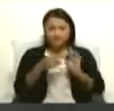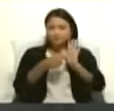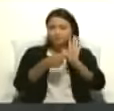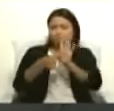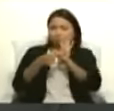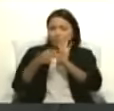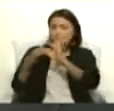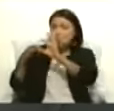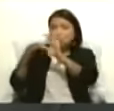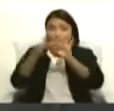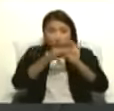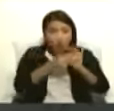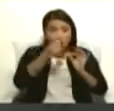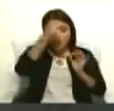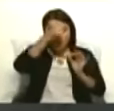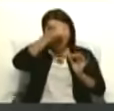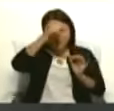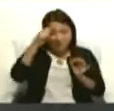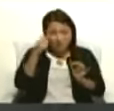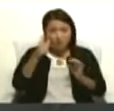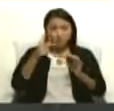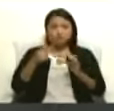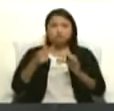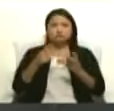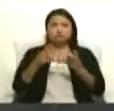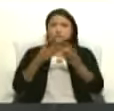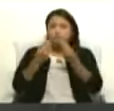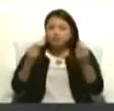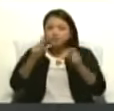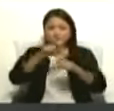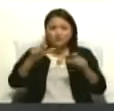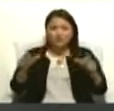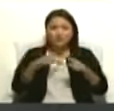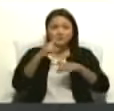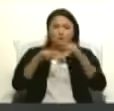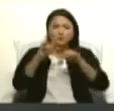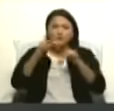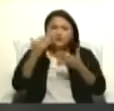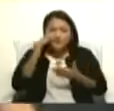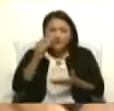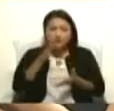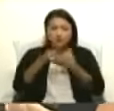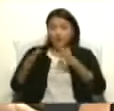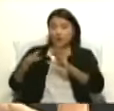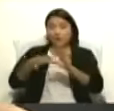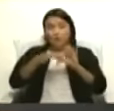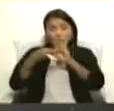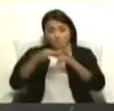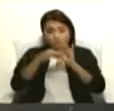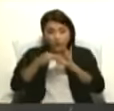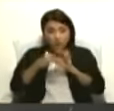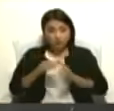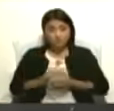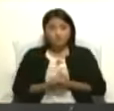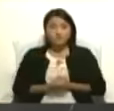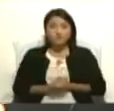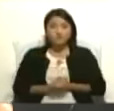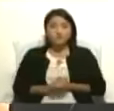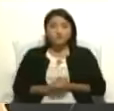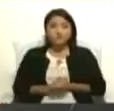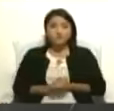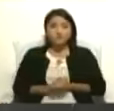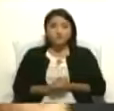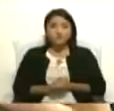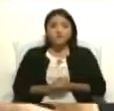se vio ese día domingo Eh muchas declaraciones en redes sociales Qué puede venir respecto a esa unidad Y si marca eh un